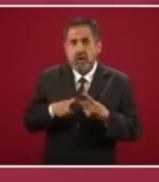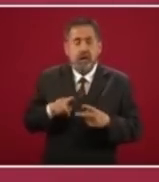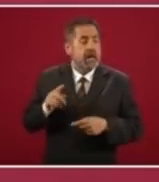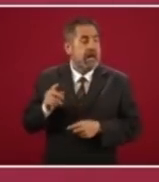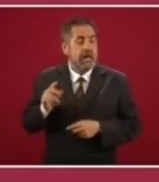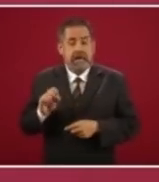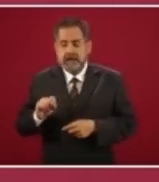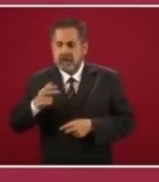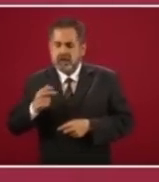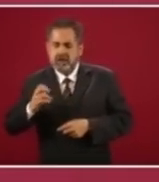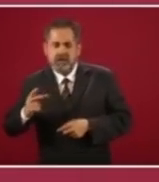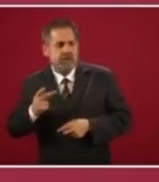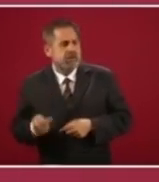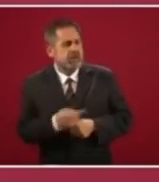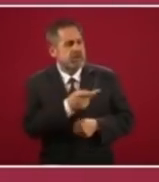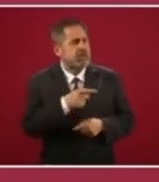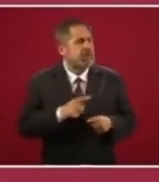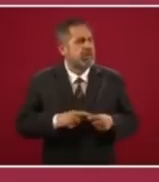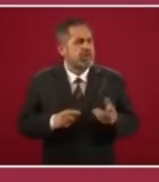les preguntó,